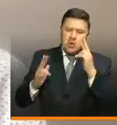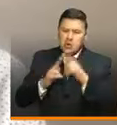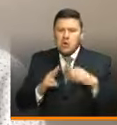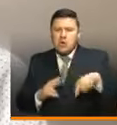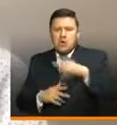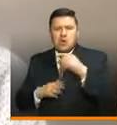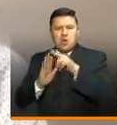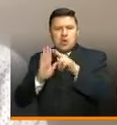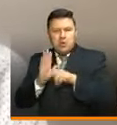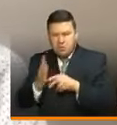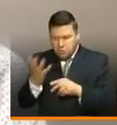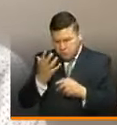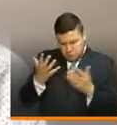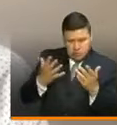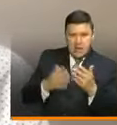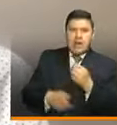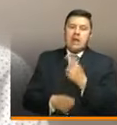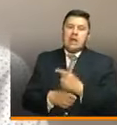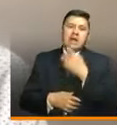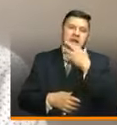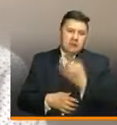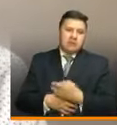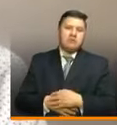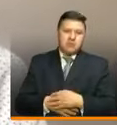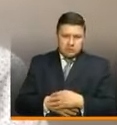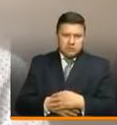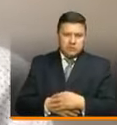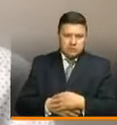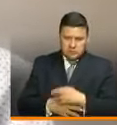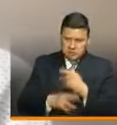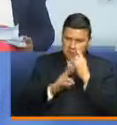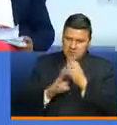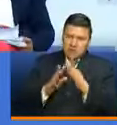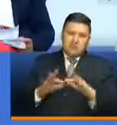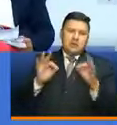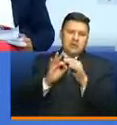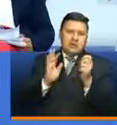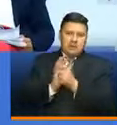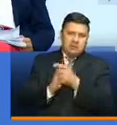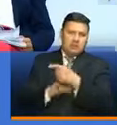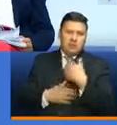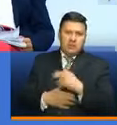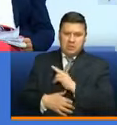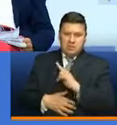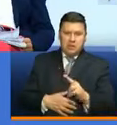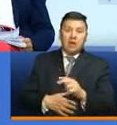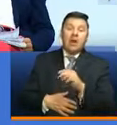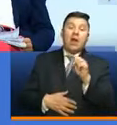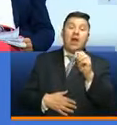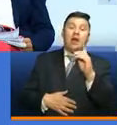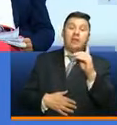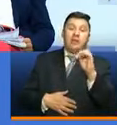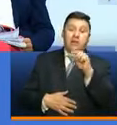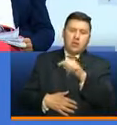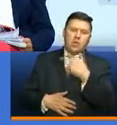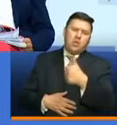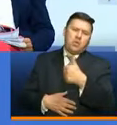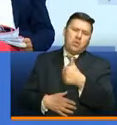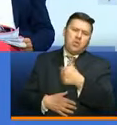los prototipos, de manera que realmente quiero hacer un reconocimiento también muy especial a ella. La EAN, que es un excelso,